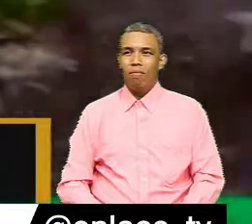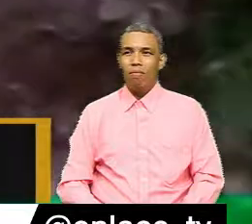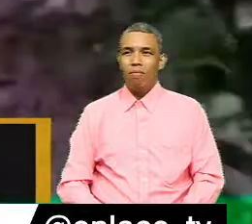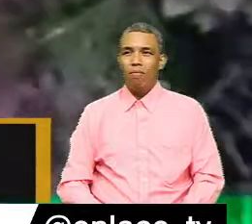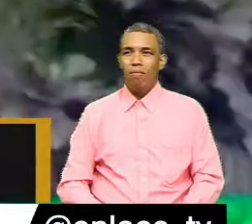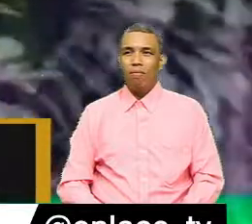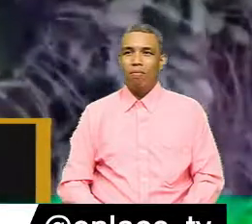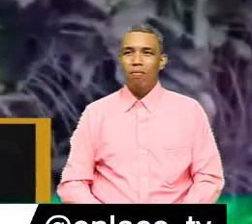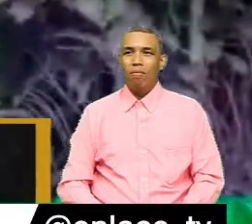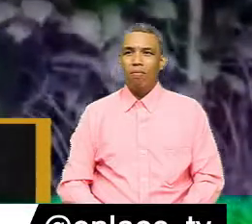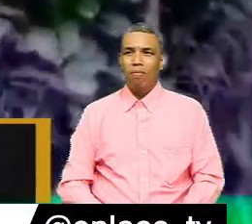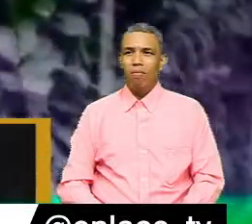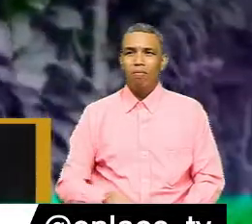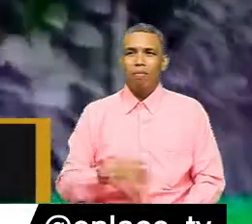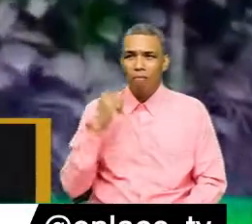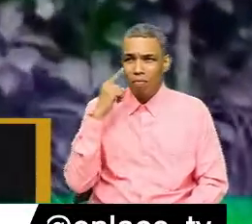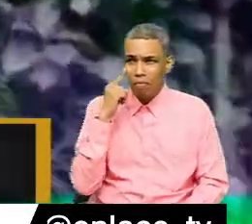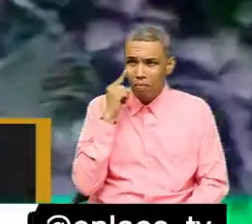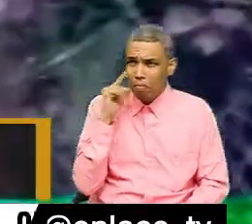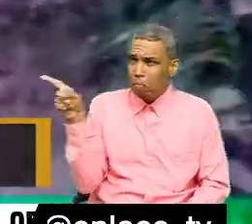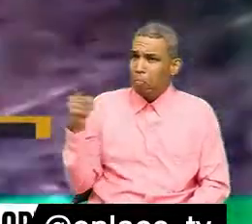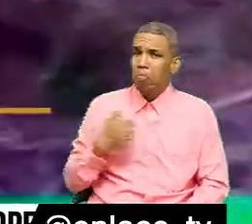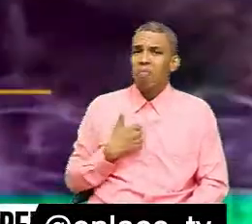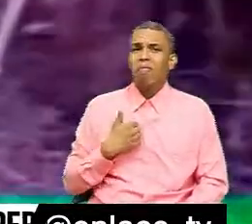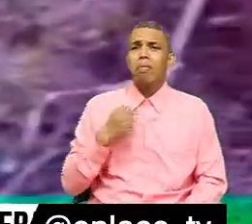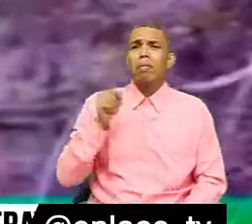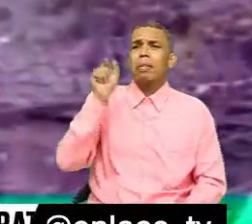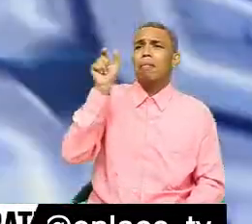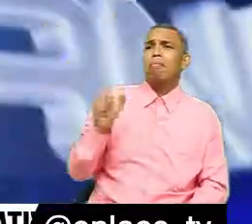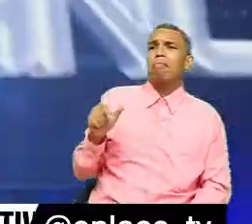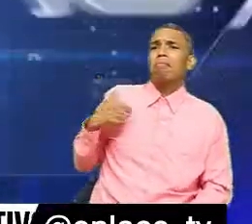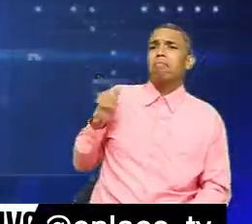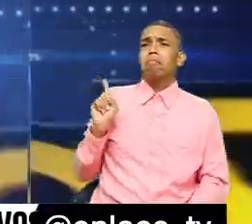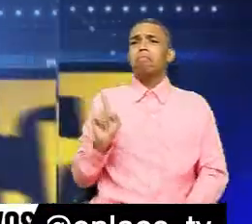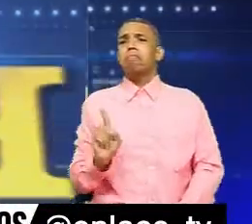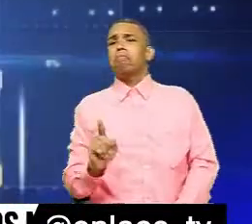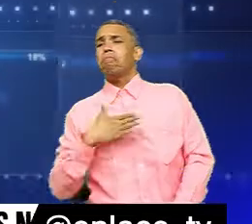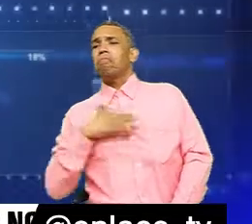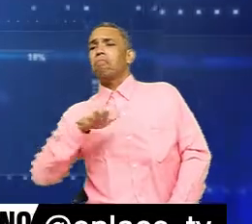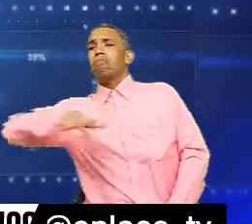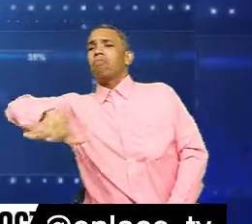tienen intervención en esto y permiten que alguien venda lotes aquí.